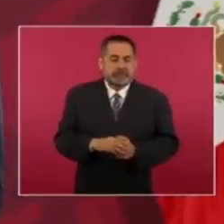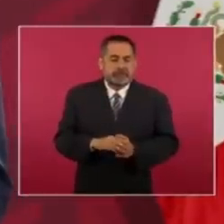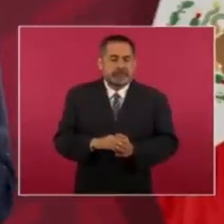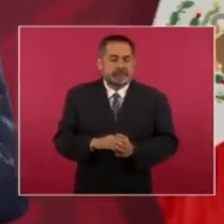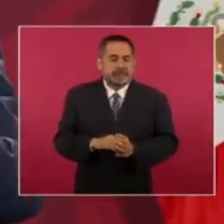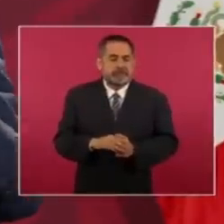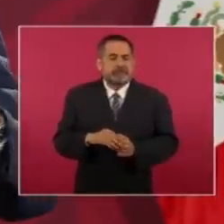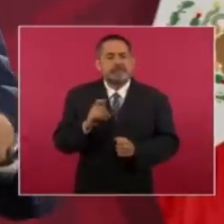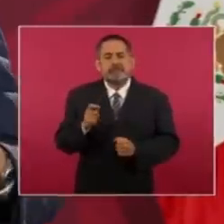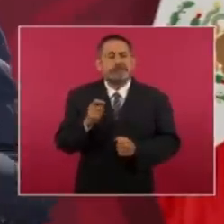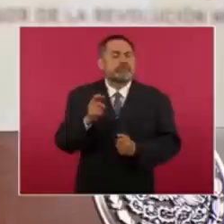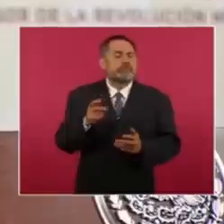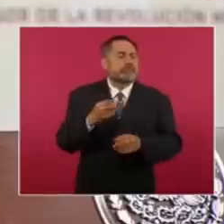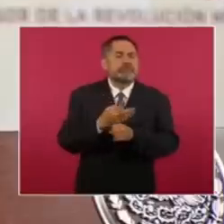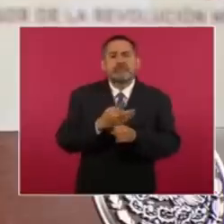se están